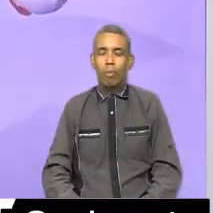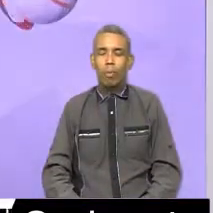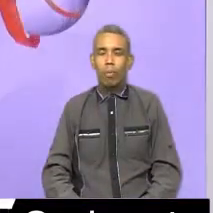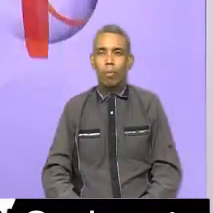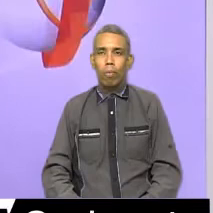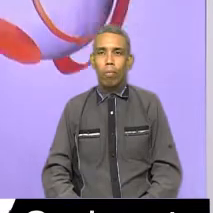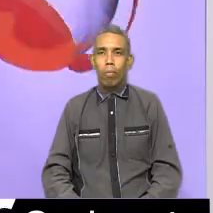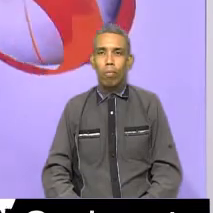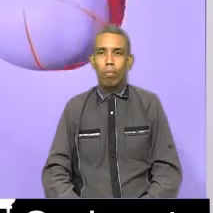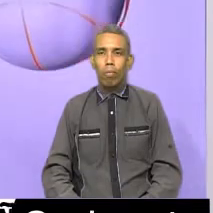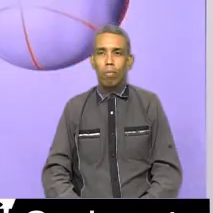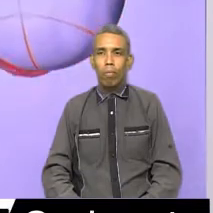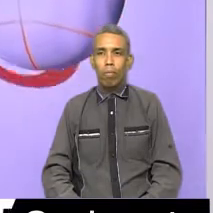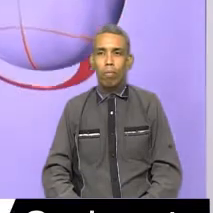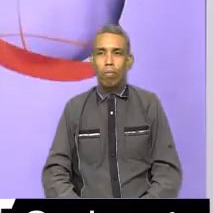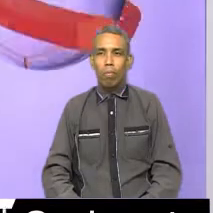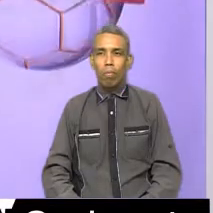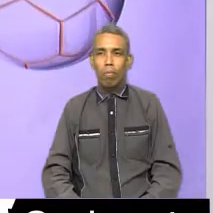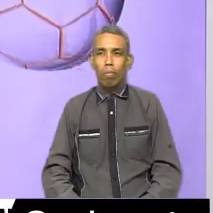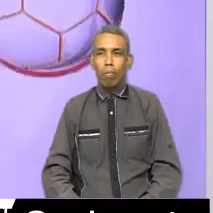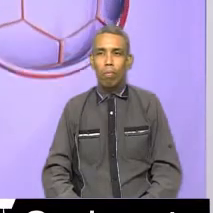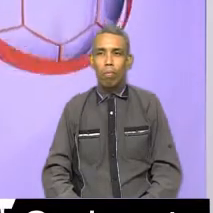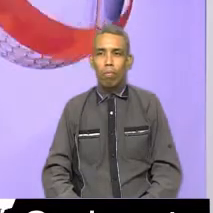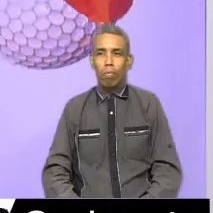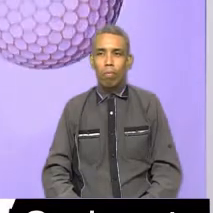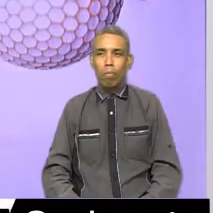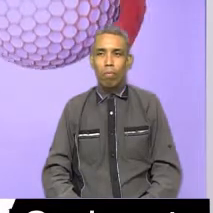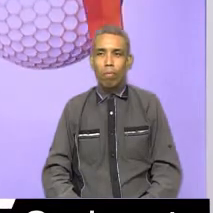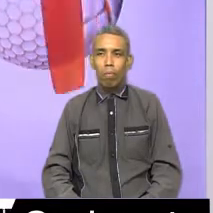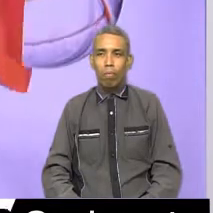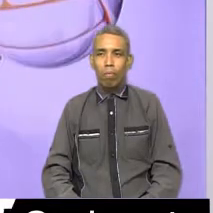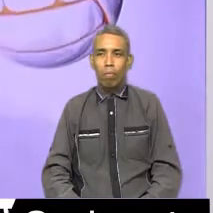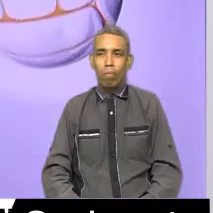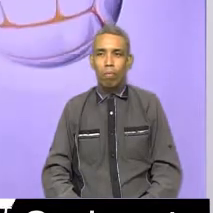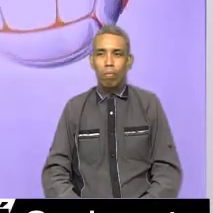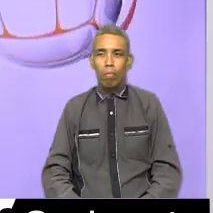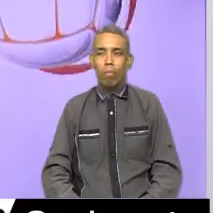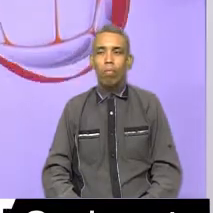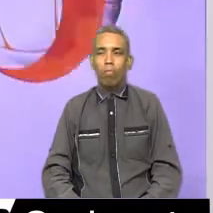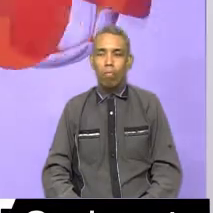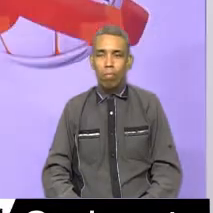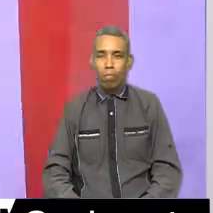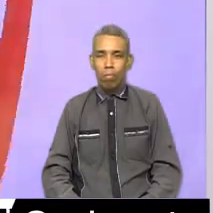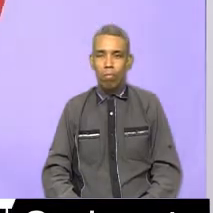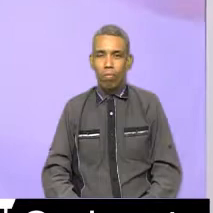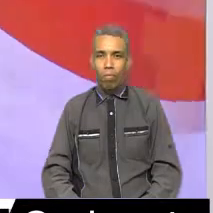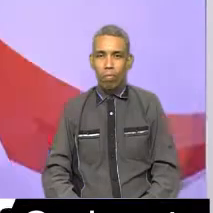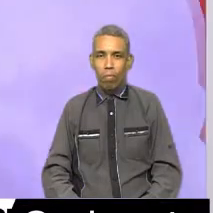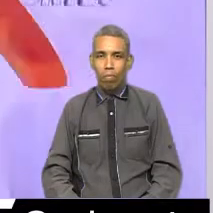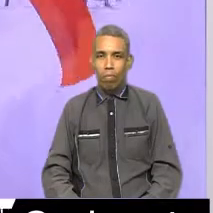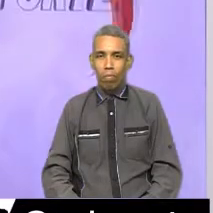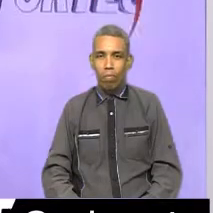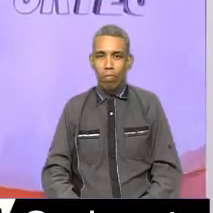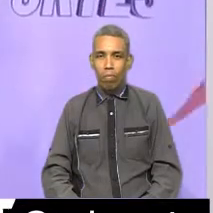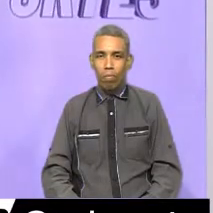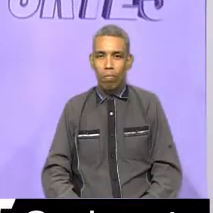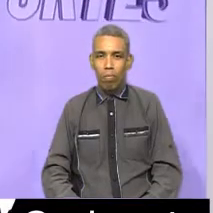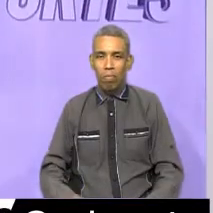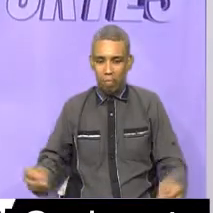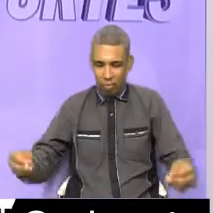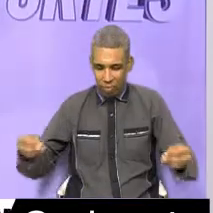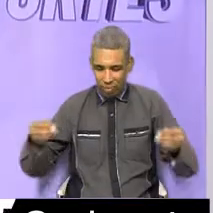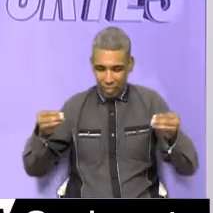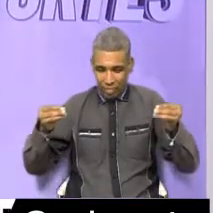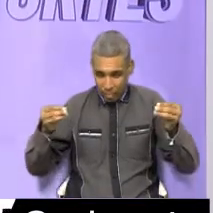Excelente, Cristian, y buenas tardes. Medallas, reconocimientos y estar dentro de los mejores deportistas del país hacen parte del balance entregado por la